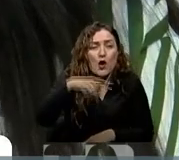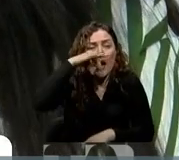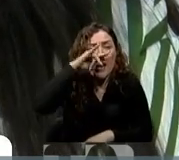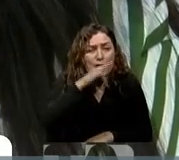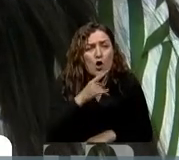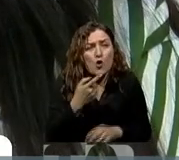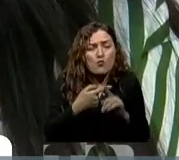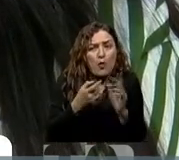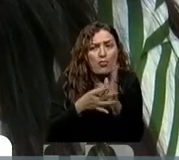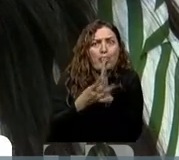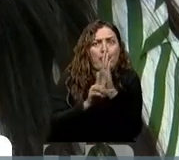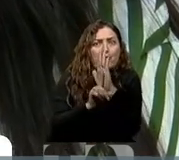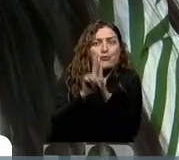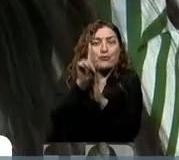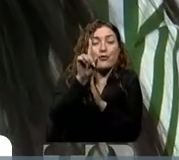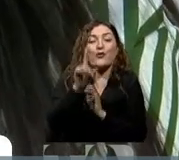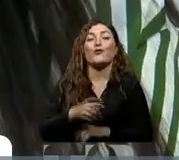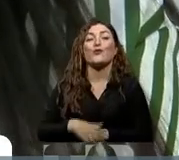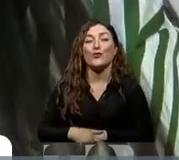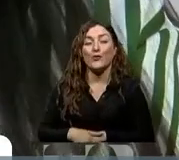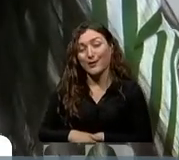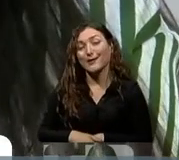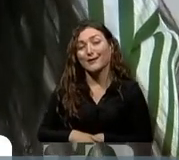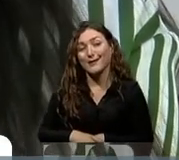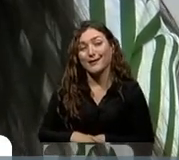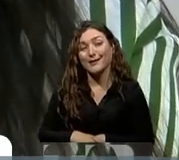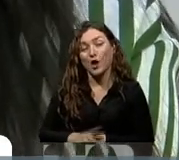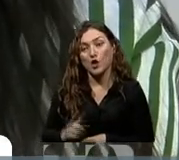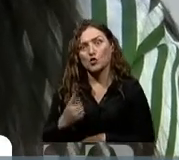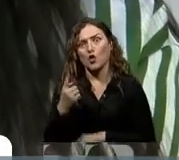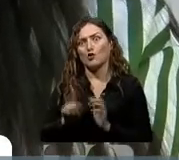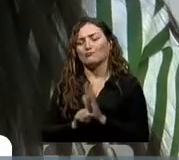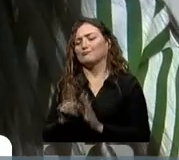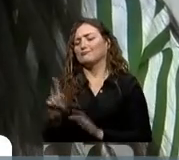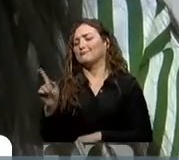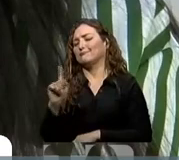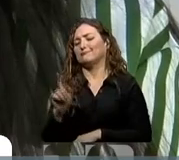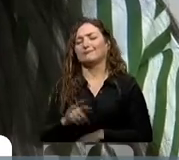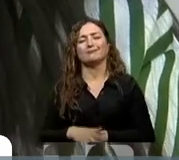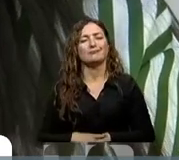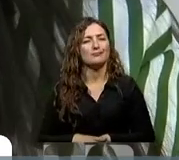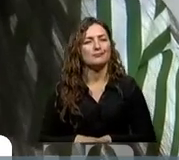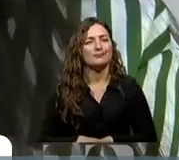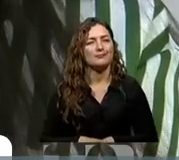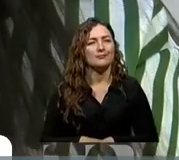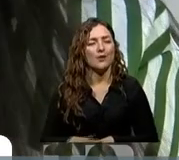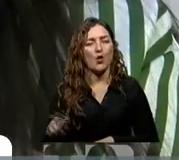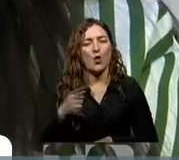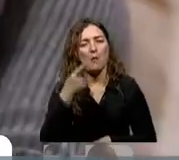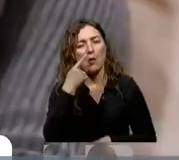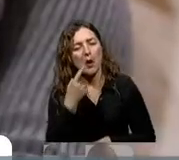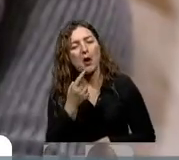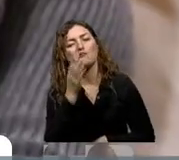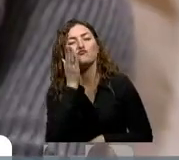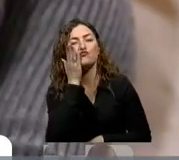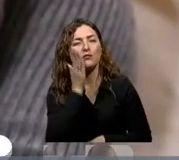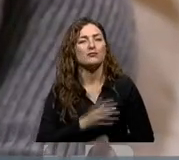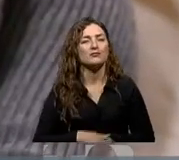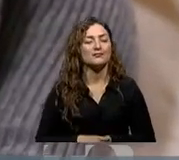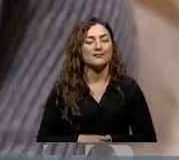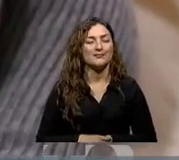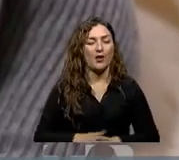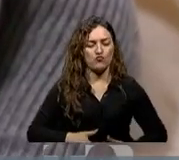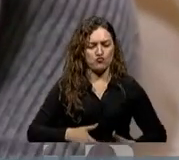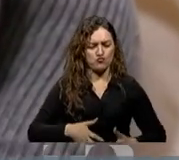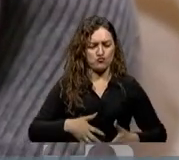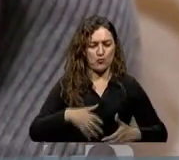de habilidades y destrezas, pero no las desarrollan solos, las desarrollan con sus papás, con sus mamás. El rápido crecimiento